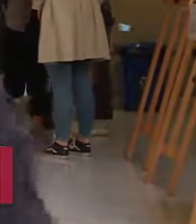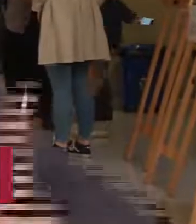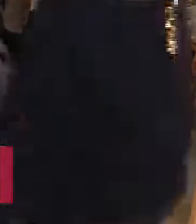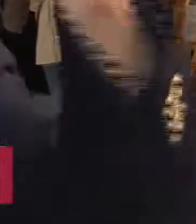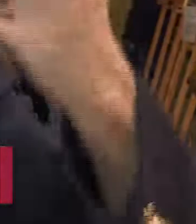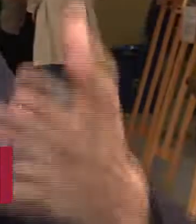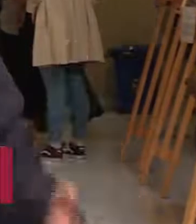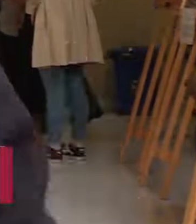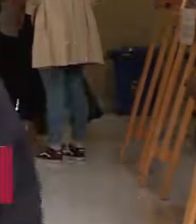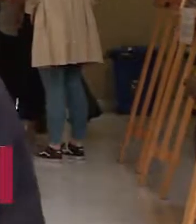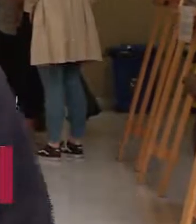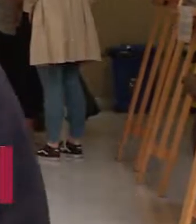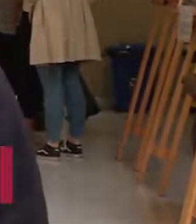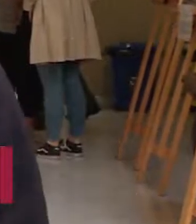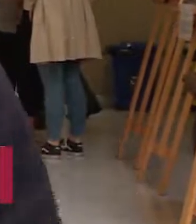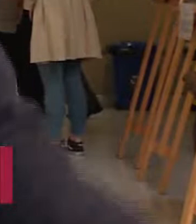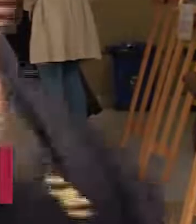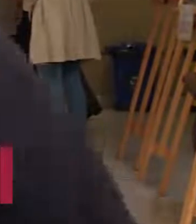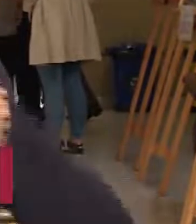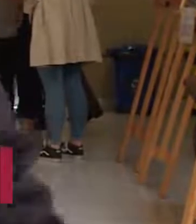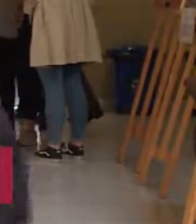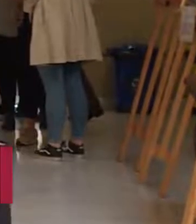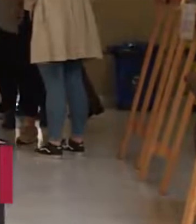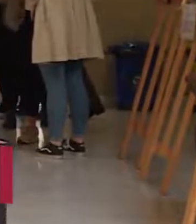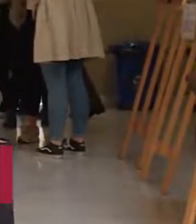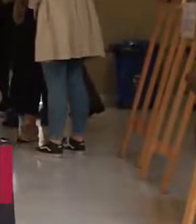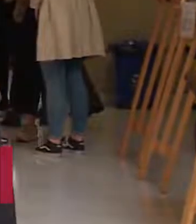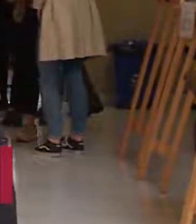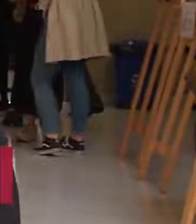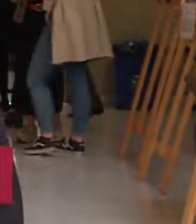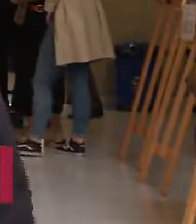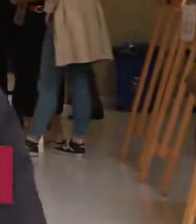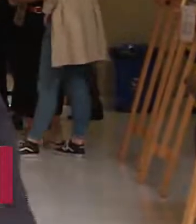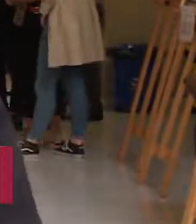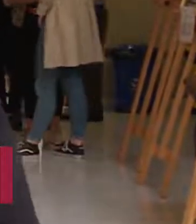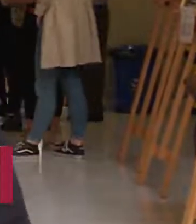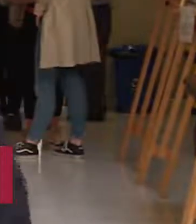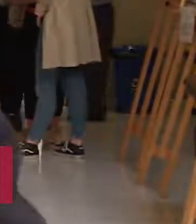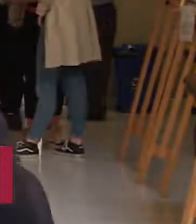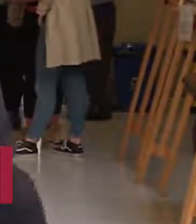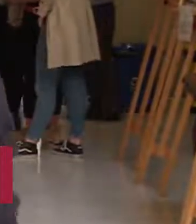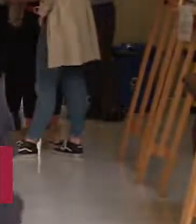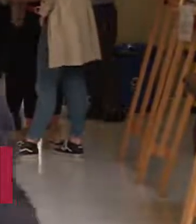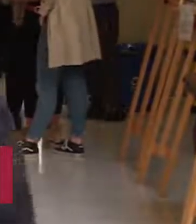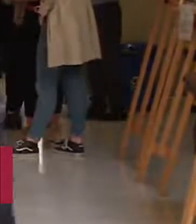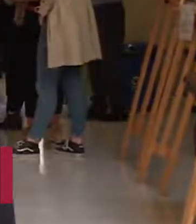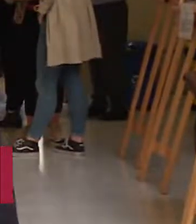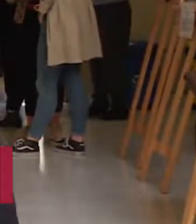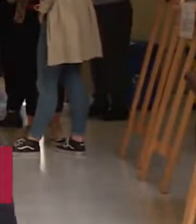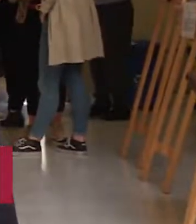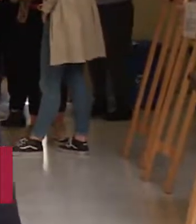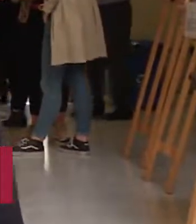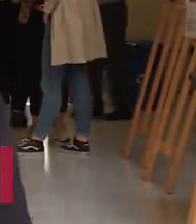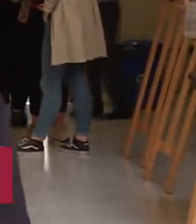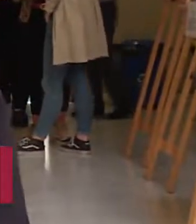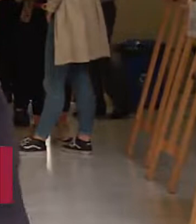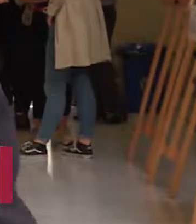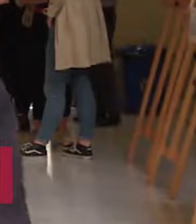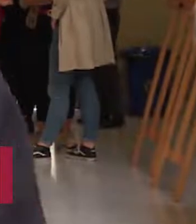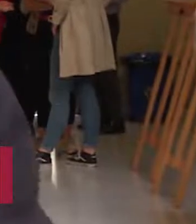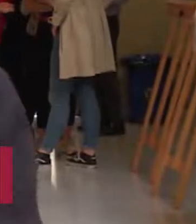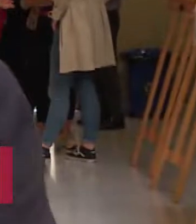de carabineros que va y le pega y atropella a uno y sigue, no le importa. O eso mismo que sucedió, que lo dije en la sala.